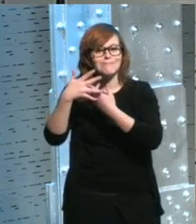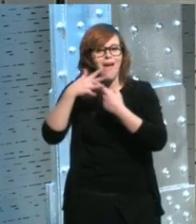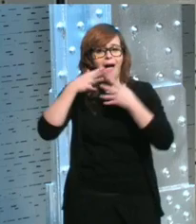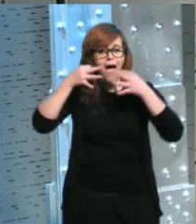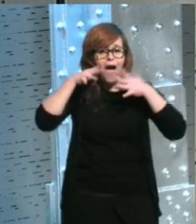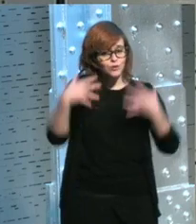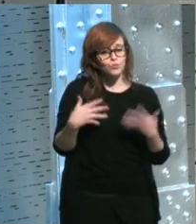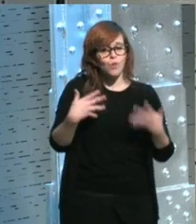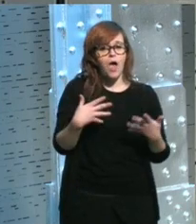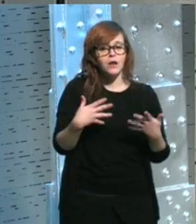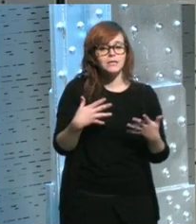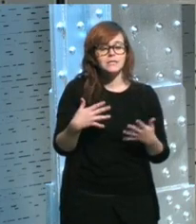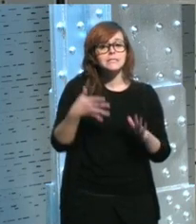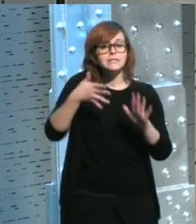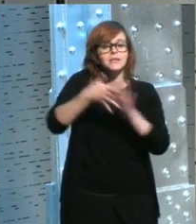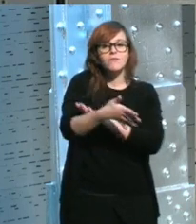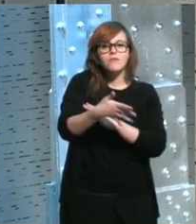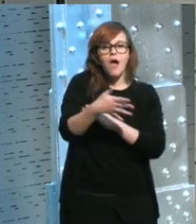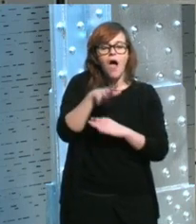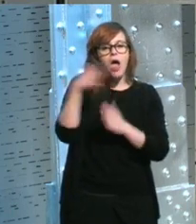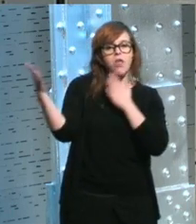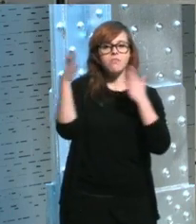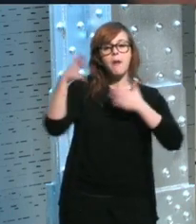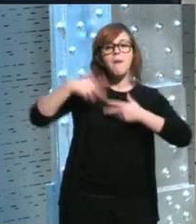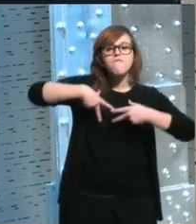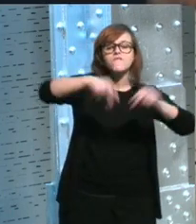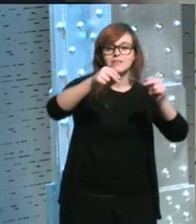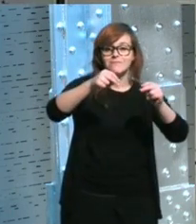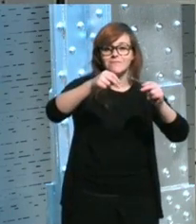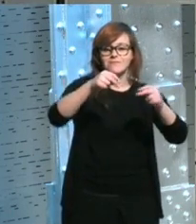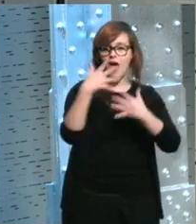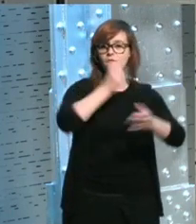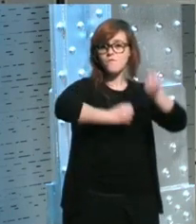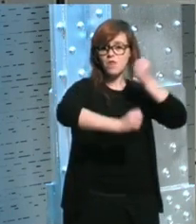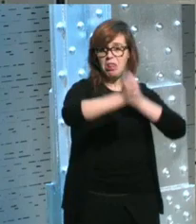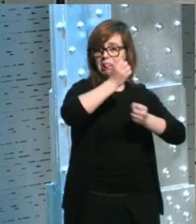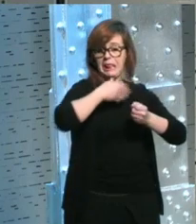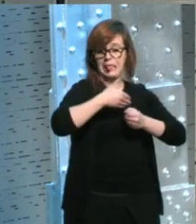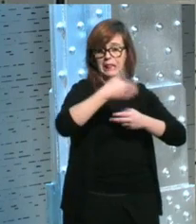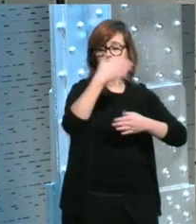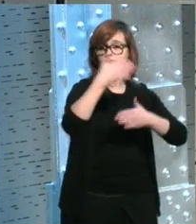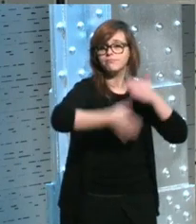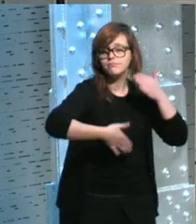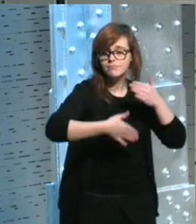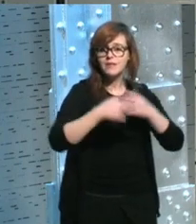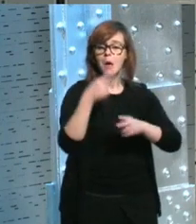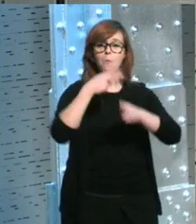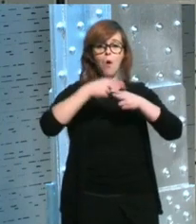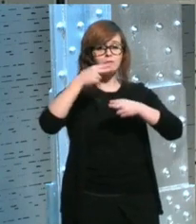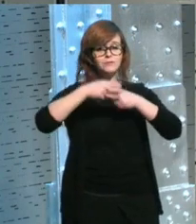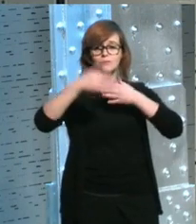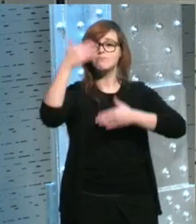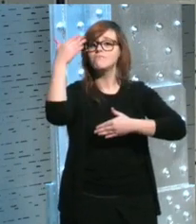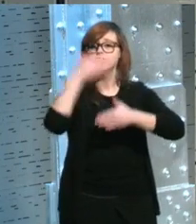fin de algo en lo financiero, fin de algo en lo político, algo que conoces mucho mejor que yo, fin de